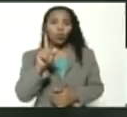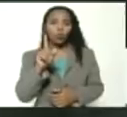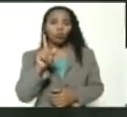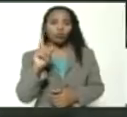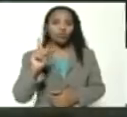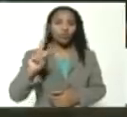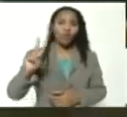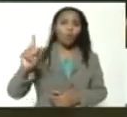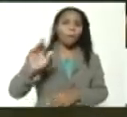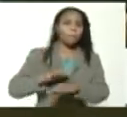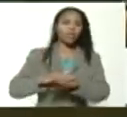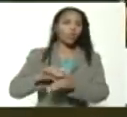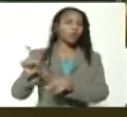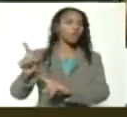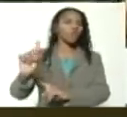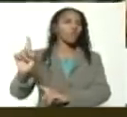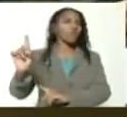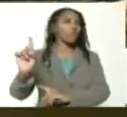eso ocurrió?